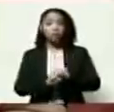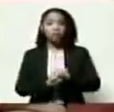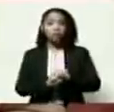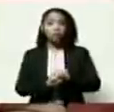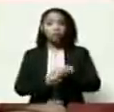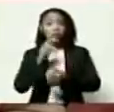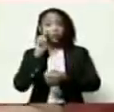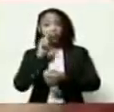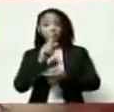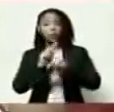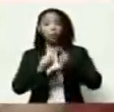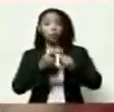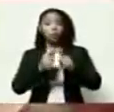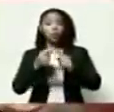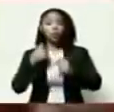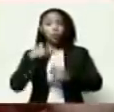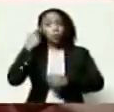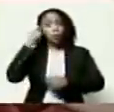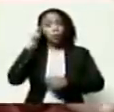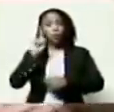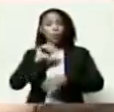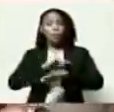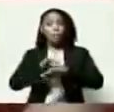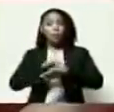Se han visto casos. Yo recuerdo un ministro